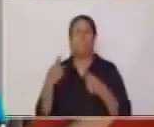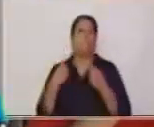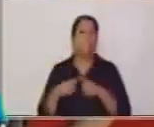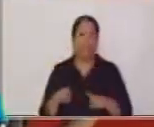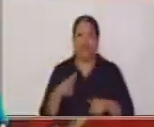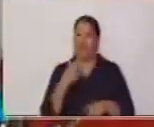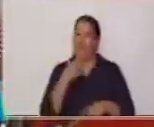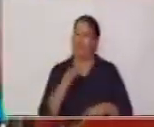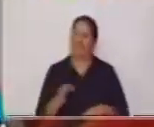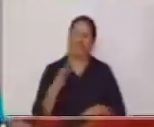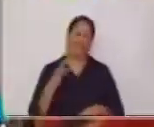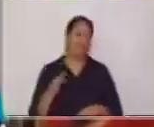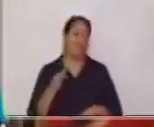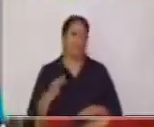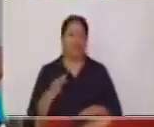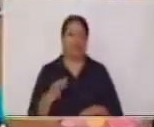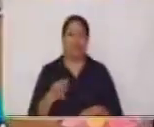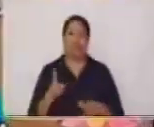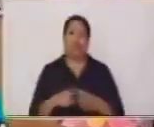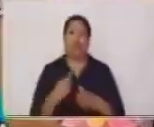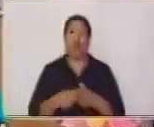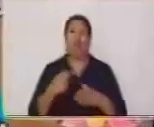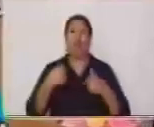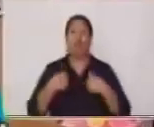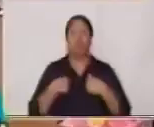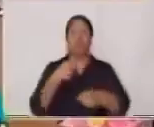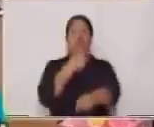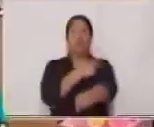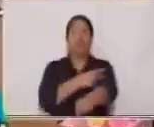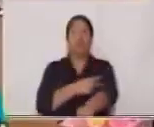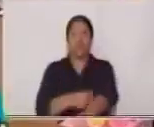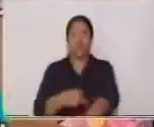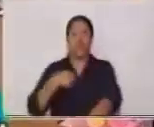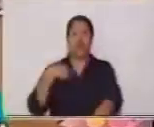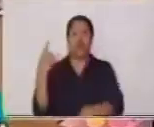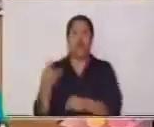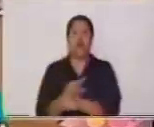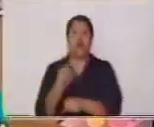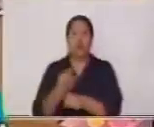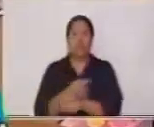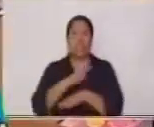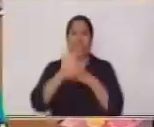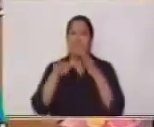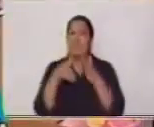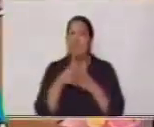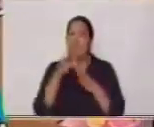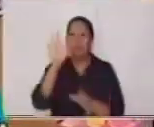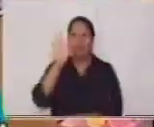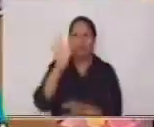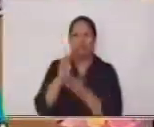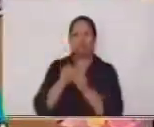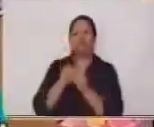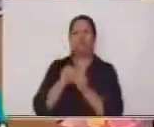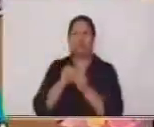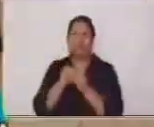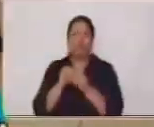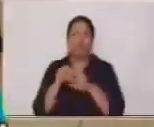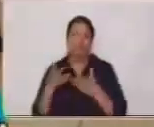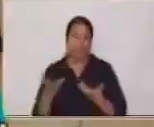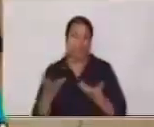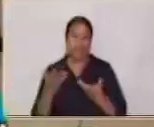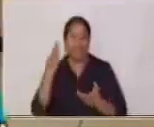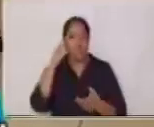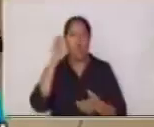delicioso. Cuando yo puedo narrar esta historia, estoy utilizando todos mis elementos. ¿Por qué es importante